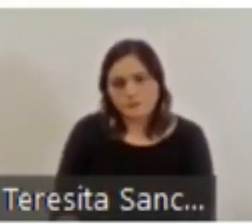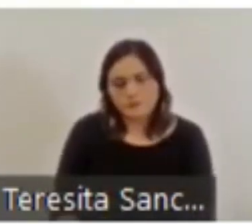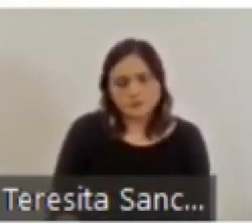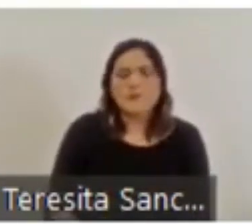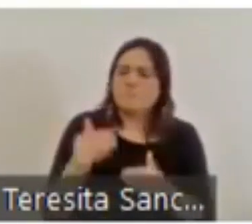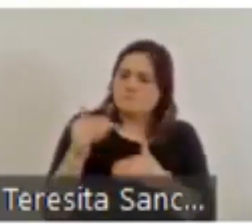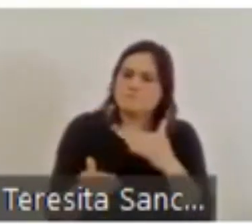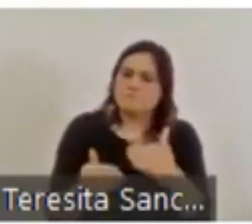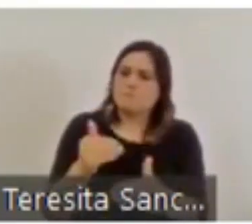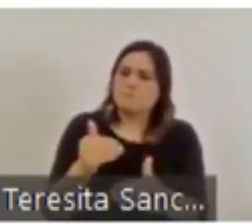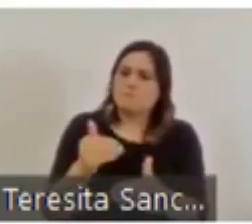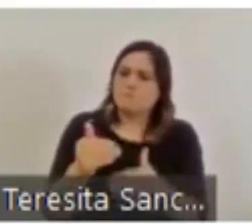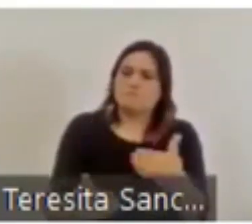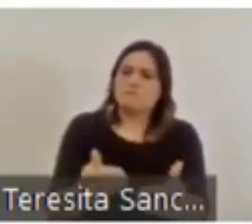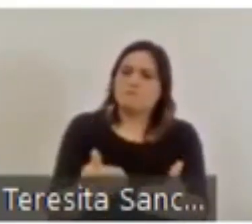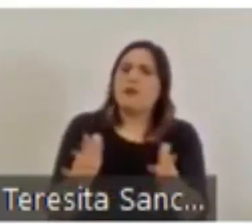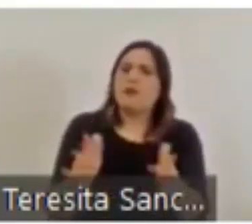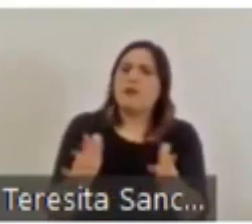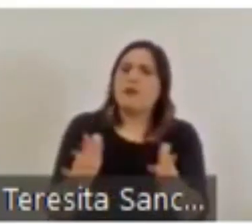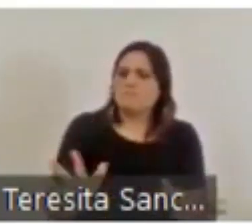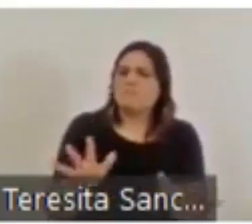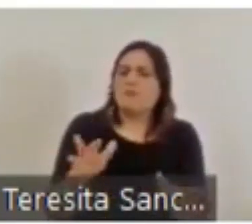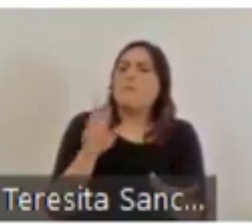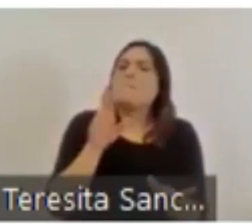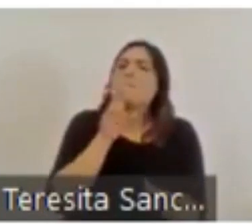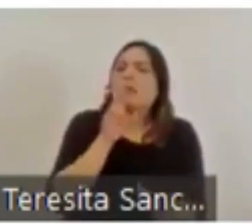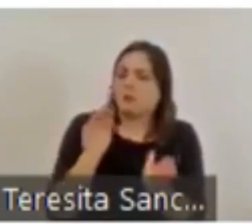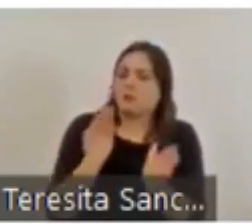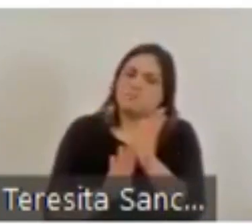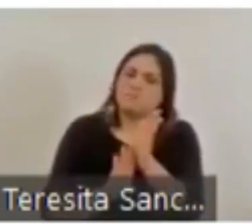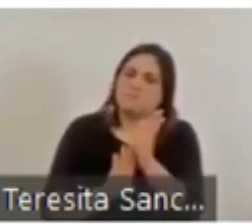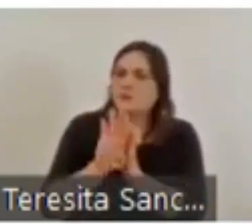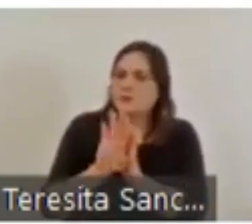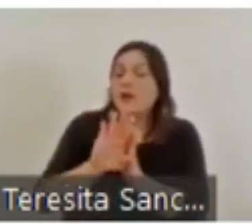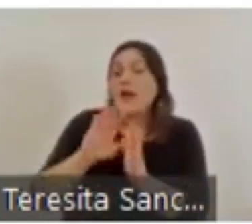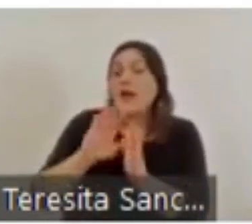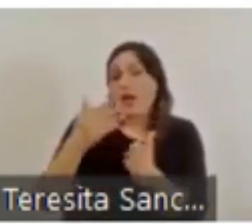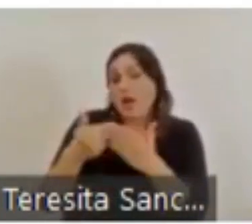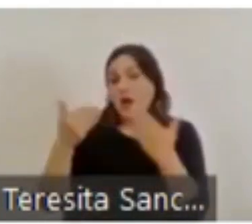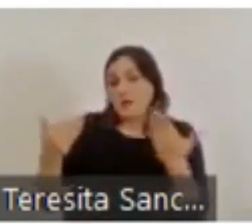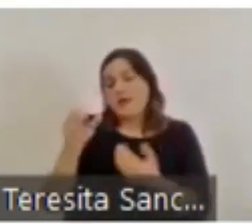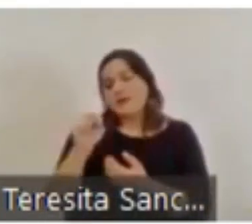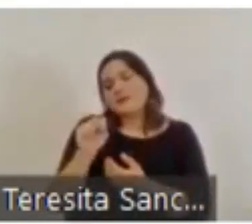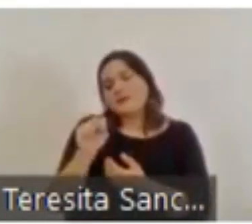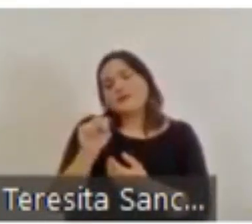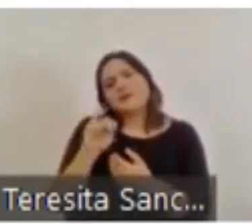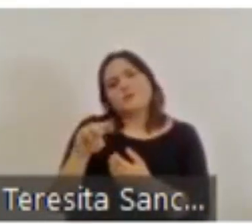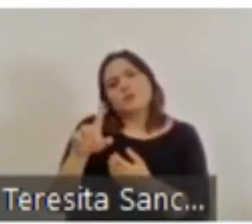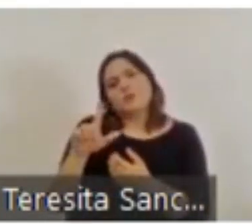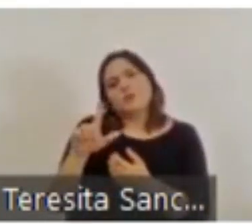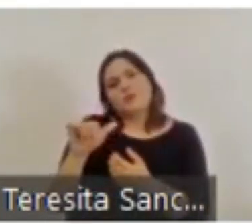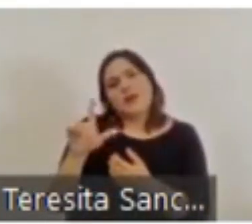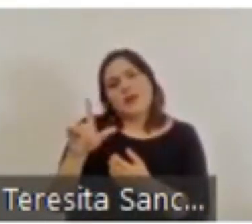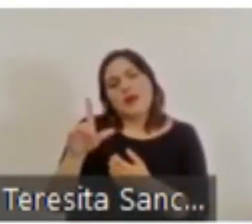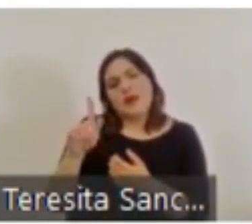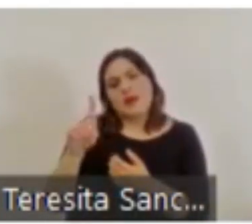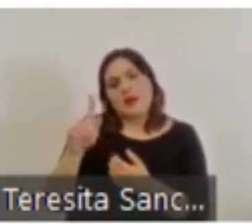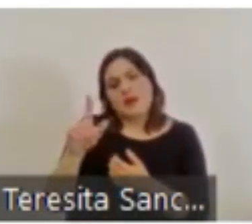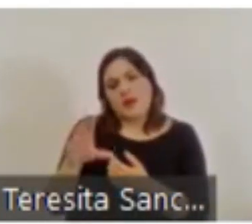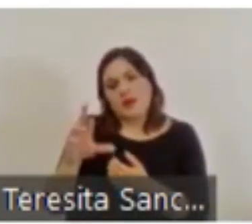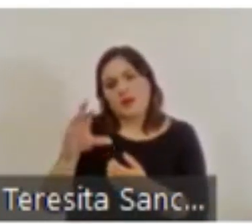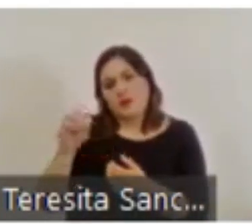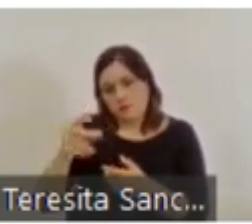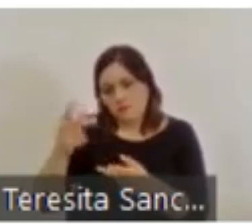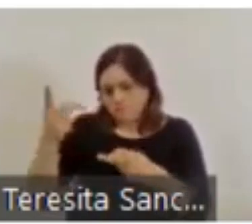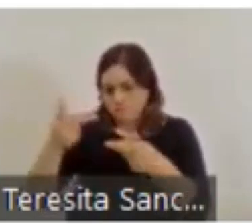progresando en ese sentido, ¿no? A tal grado que los simulacros, ya como parte